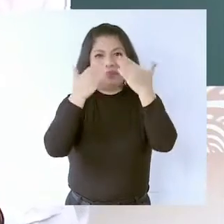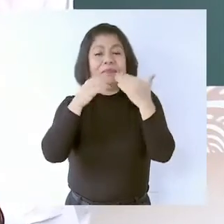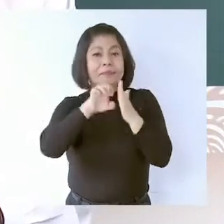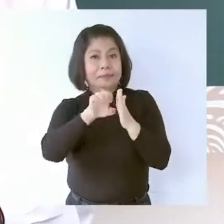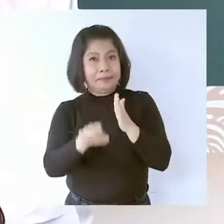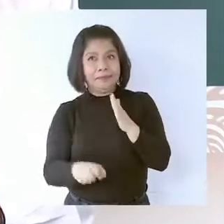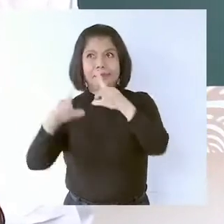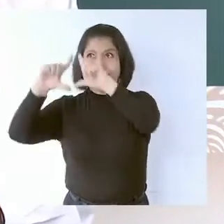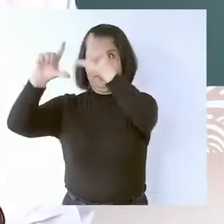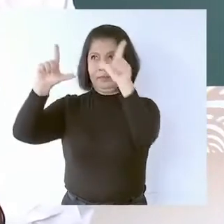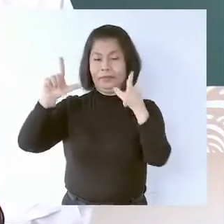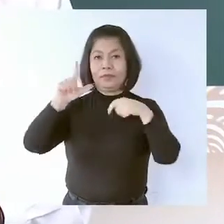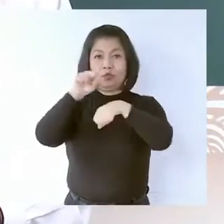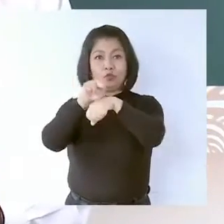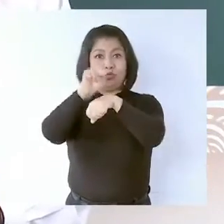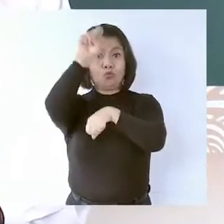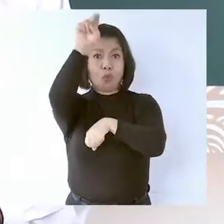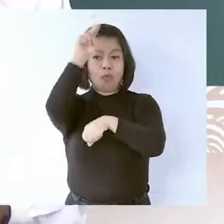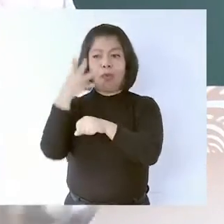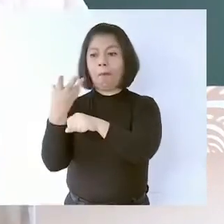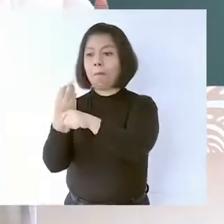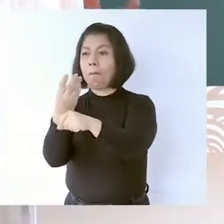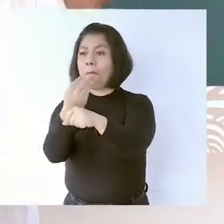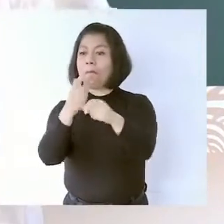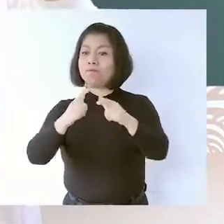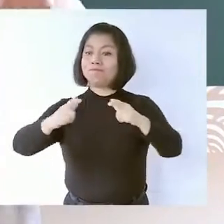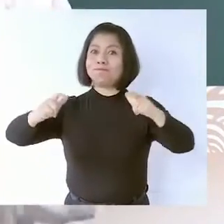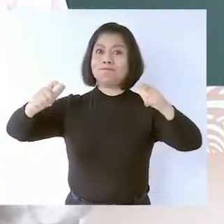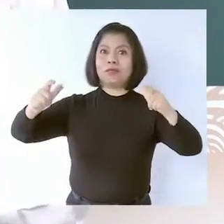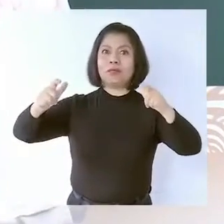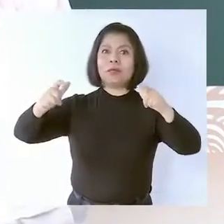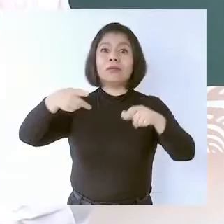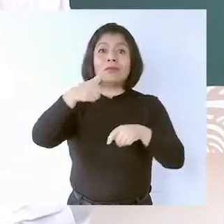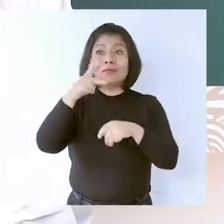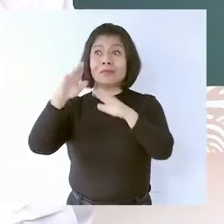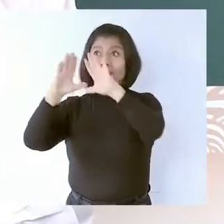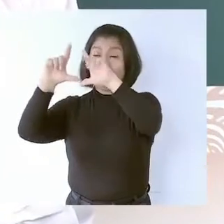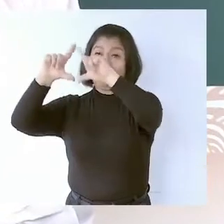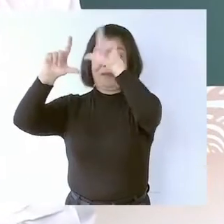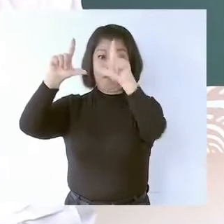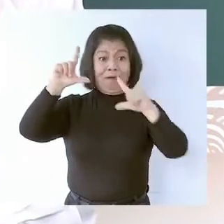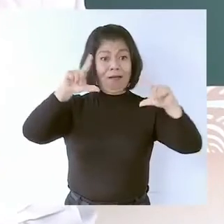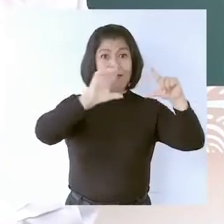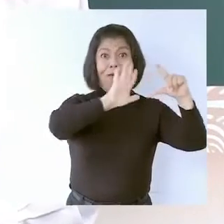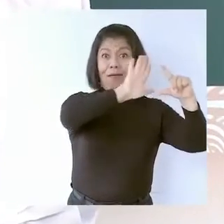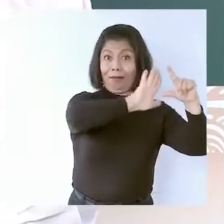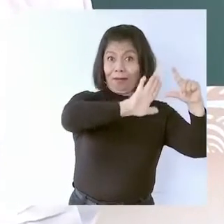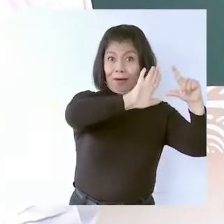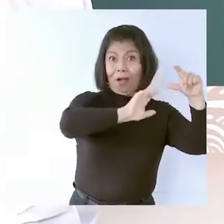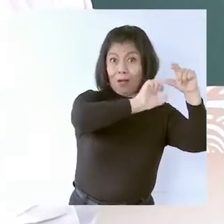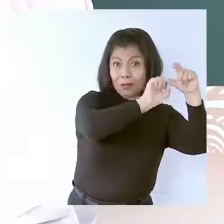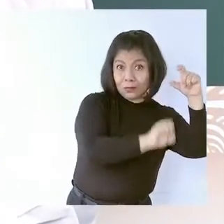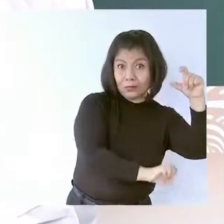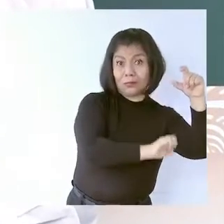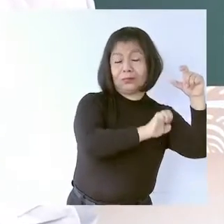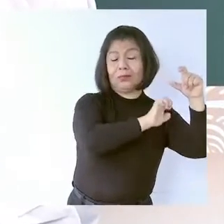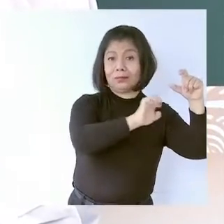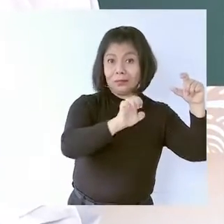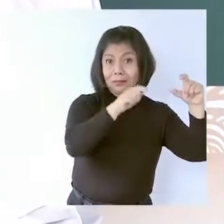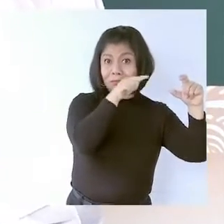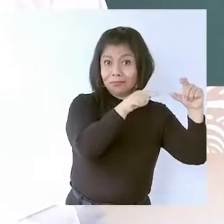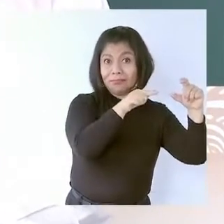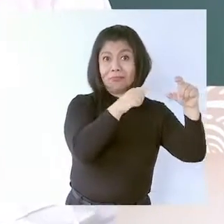norte, crecimiento en el centro del país, pero en el sureste, decrecimiento. Solo, como ya lo dije,